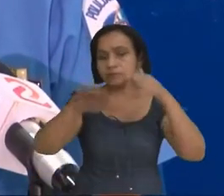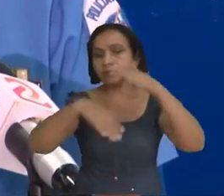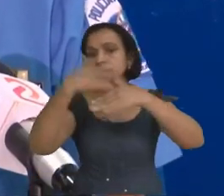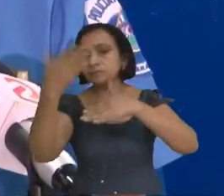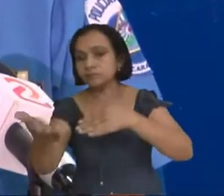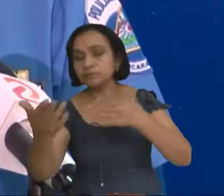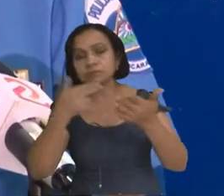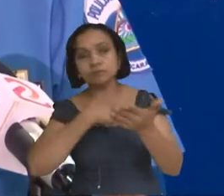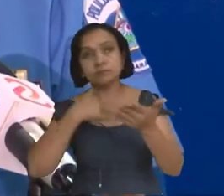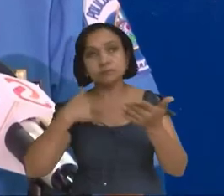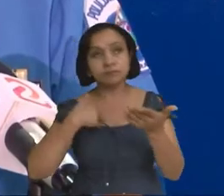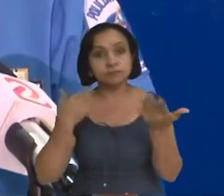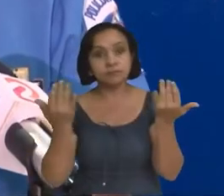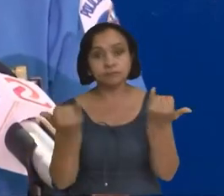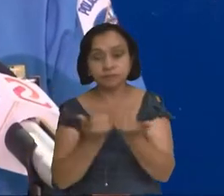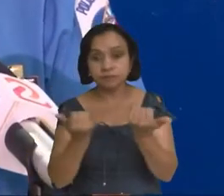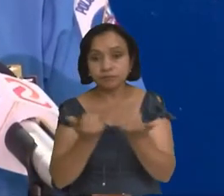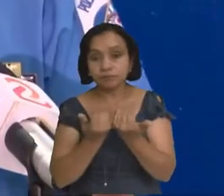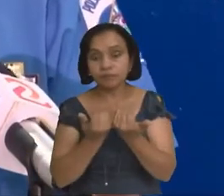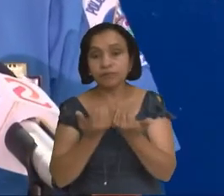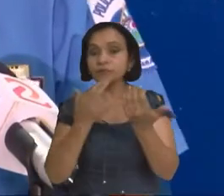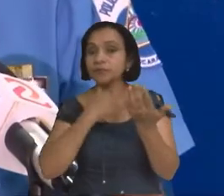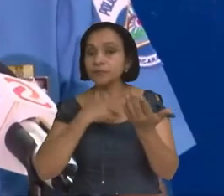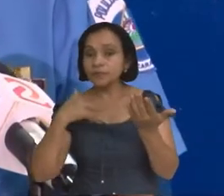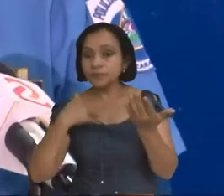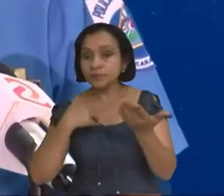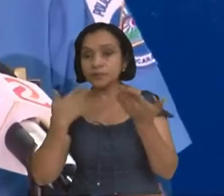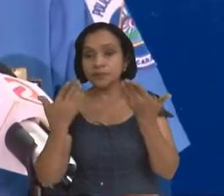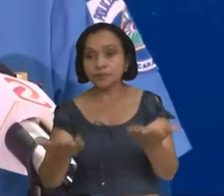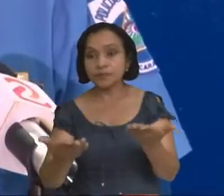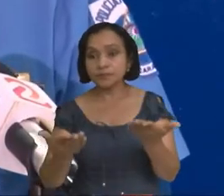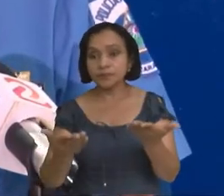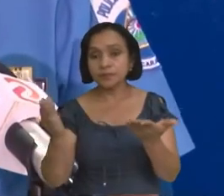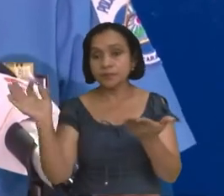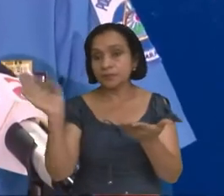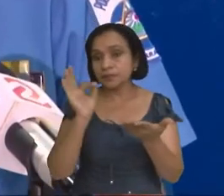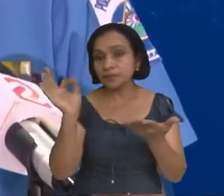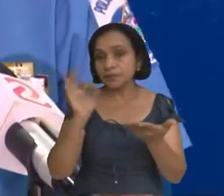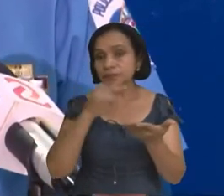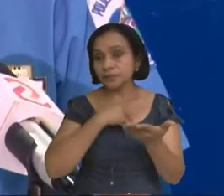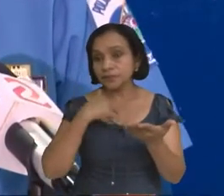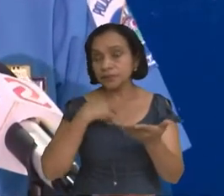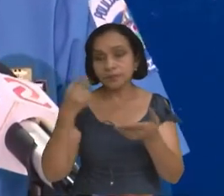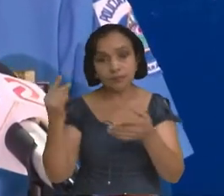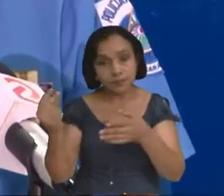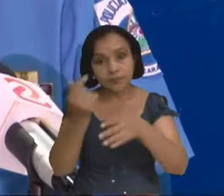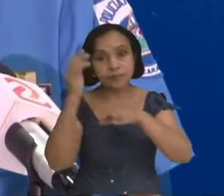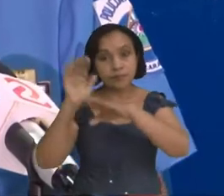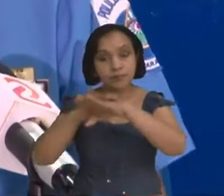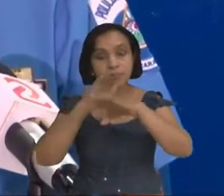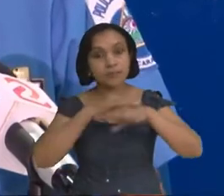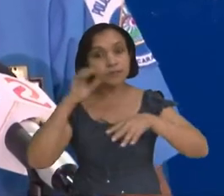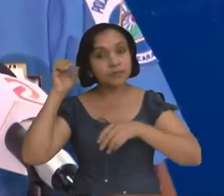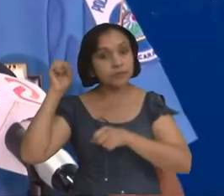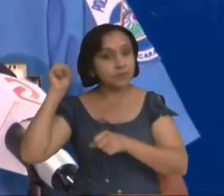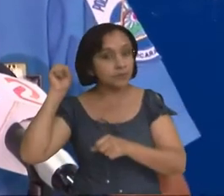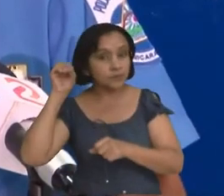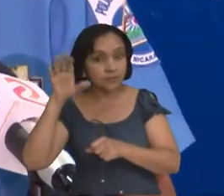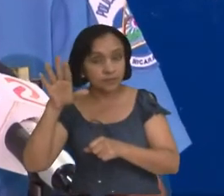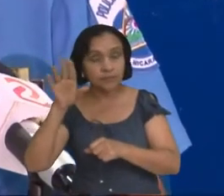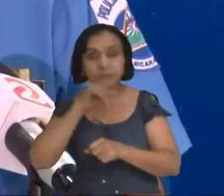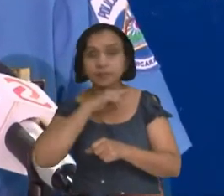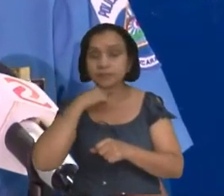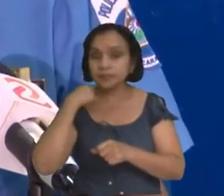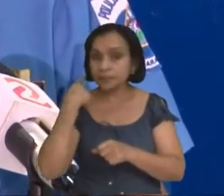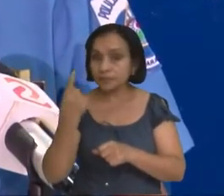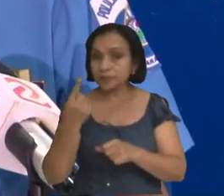zona secundaria. Efectuaremos de forma ordenada y agilizar los procesos de turismo, de carga y turismo.